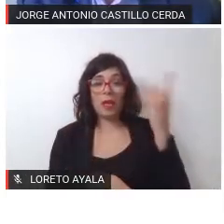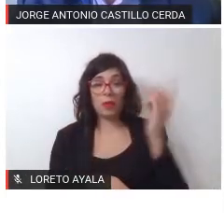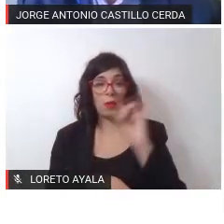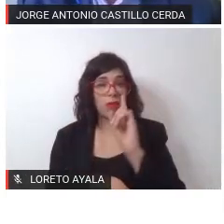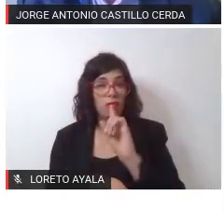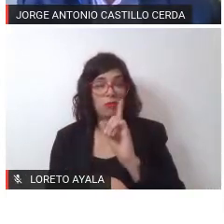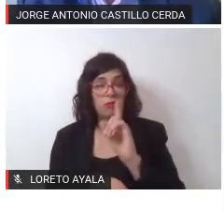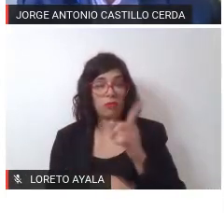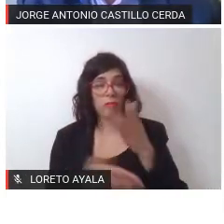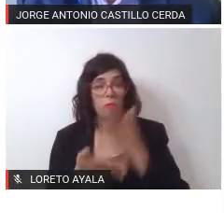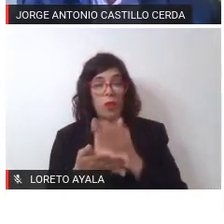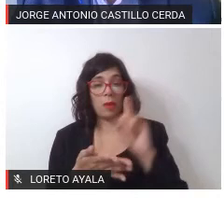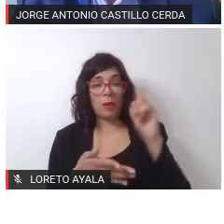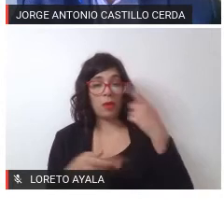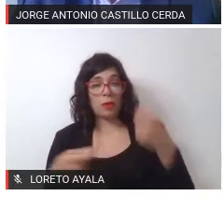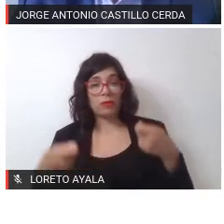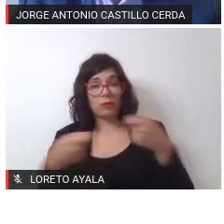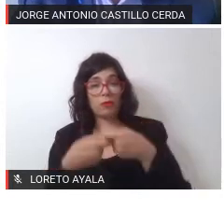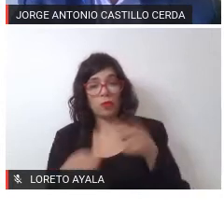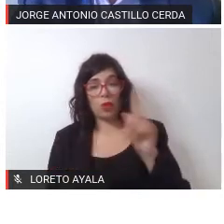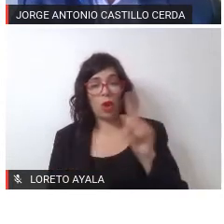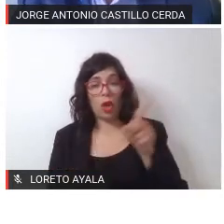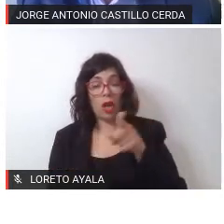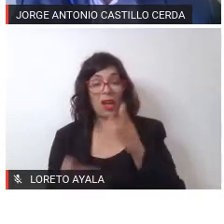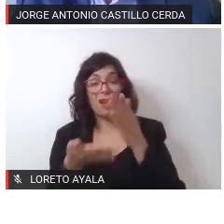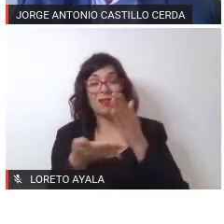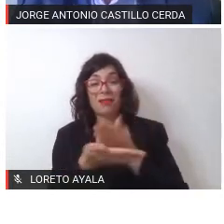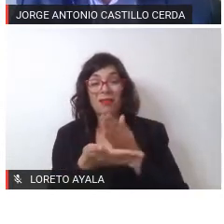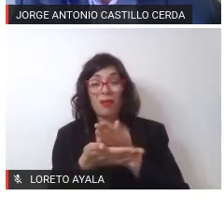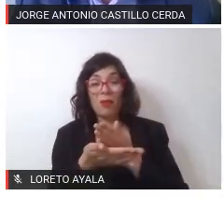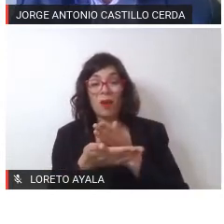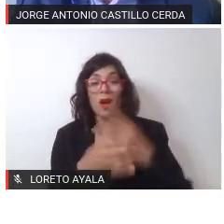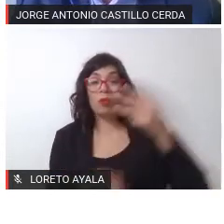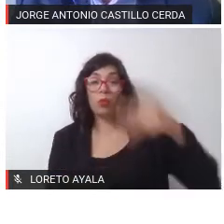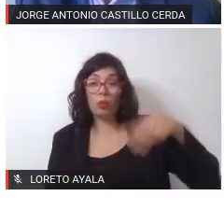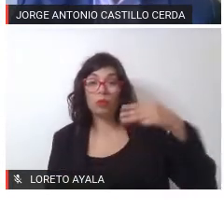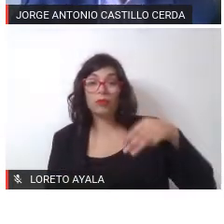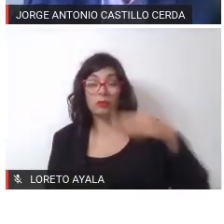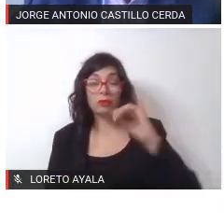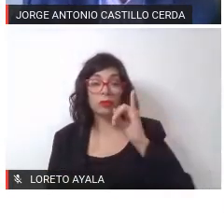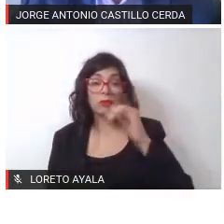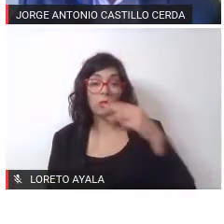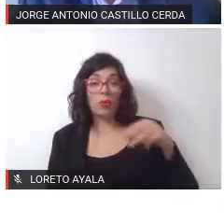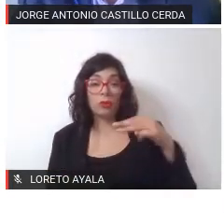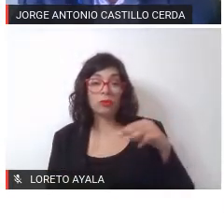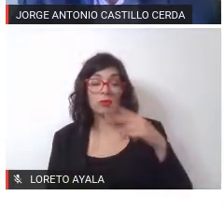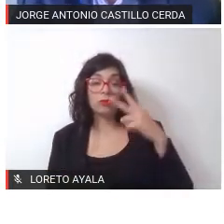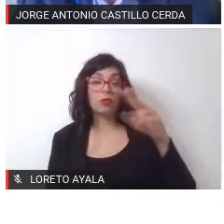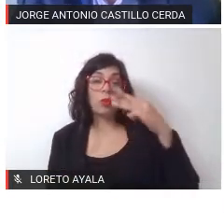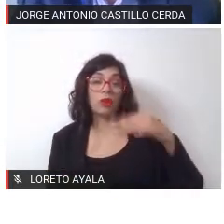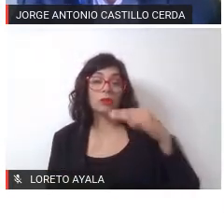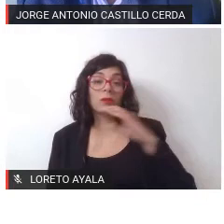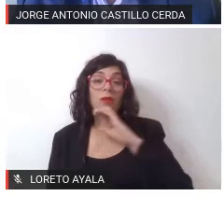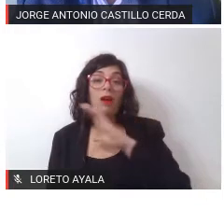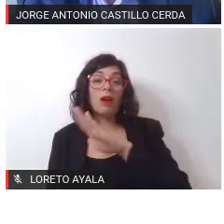un colegio particular subvencionado, es de una escuela municipal, de una municipalidad rural.